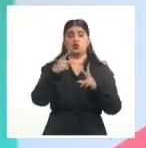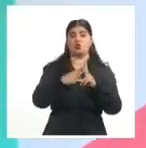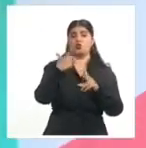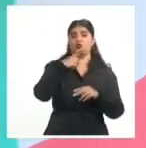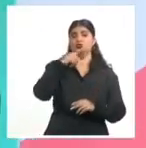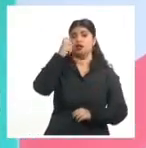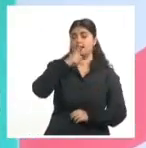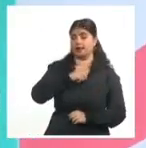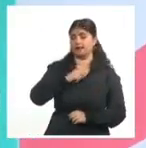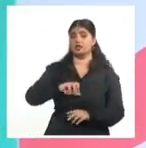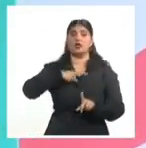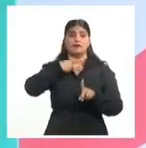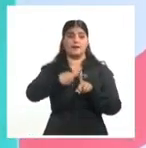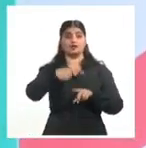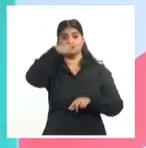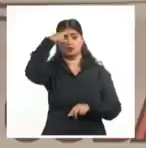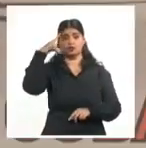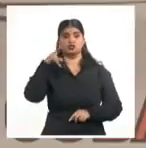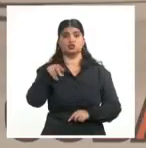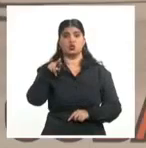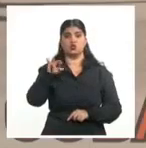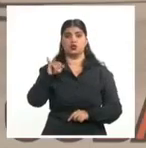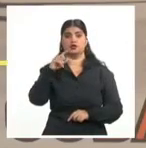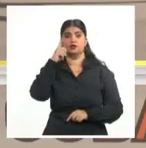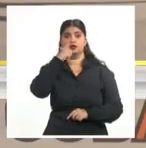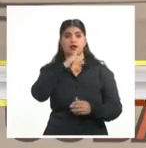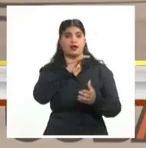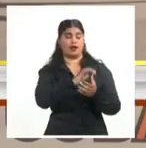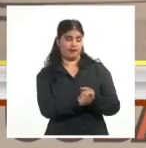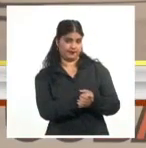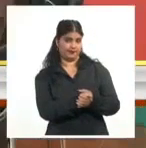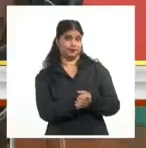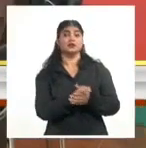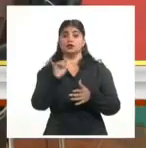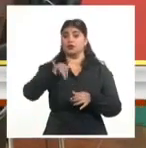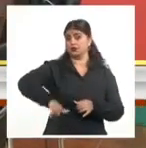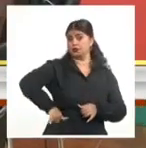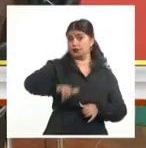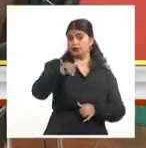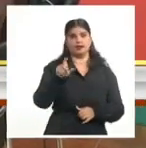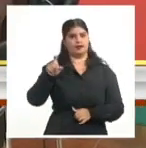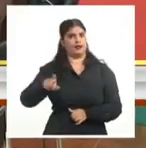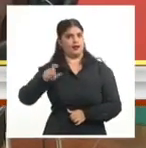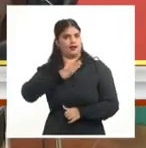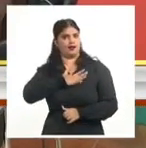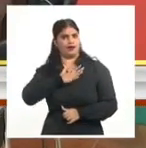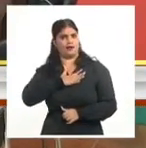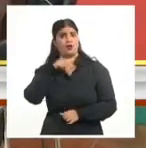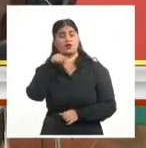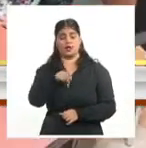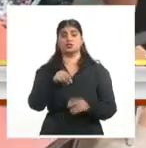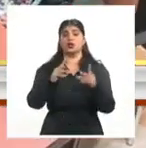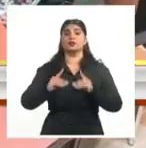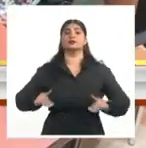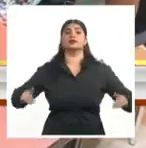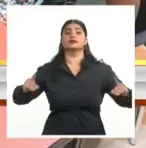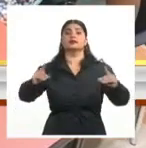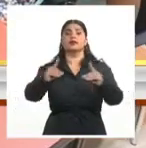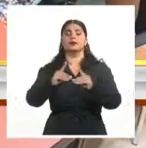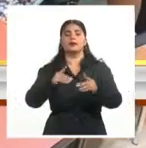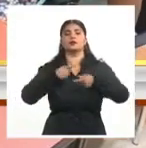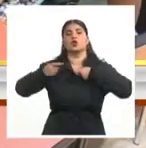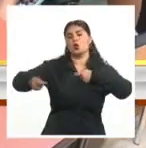La venta de pasajes hasta Surinam con destino directo desde Camagüey es una de las posibilidades que ofrece la oficina comercial de la aerolínea